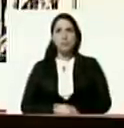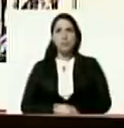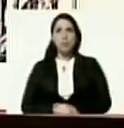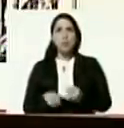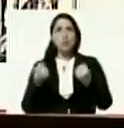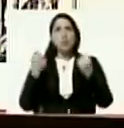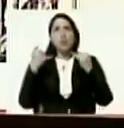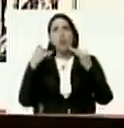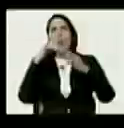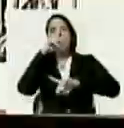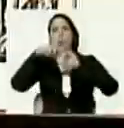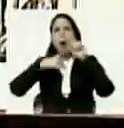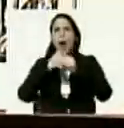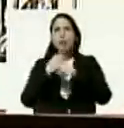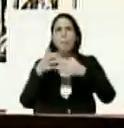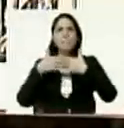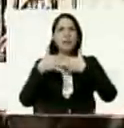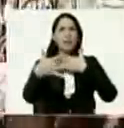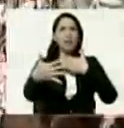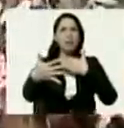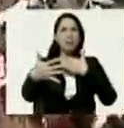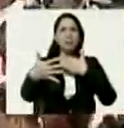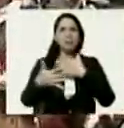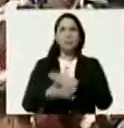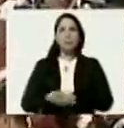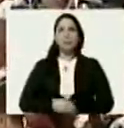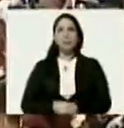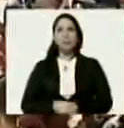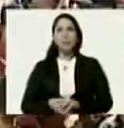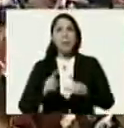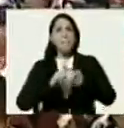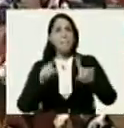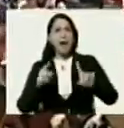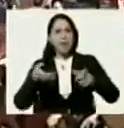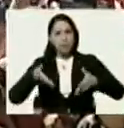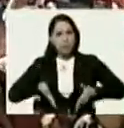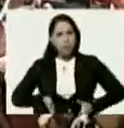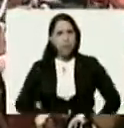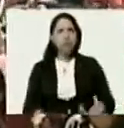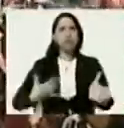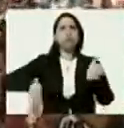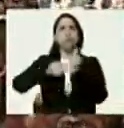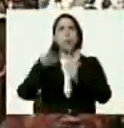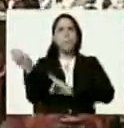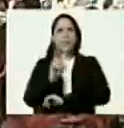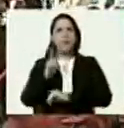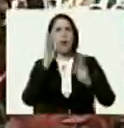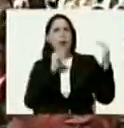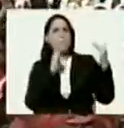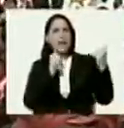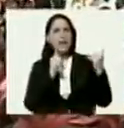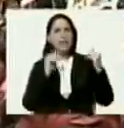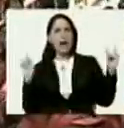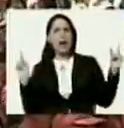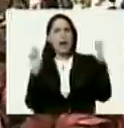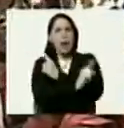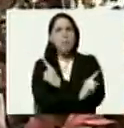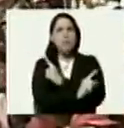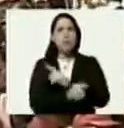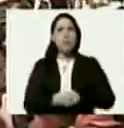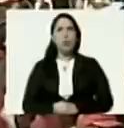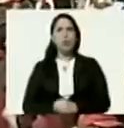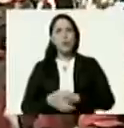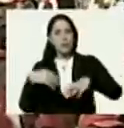¿Cuántos años pasarían para que renaciera en Venezuela una esperanza de cambio y